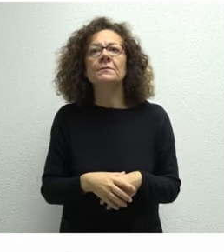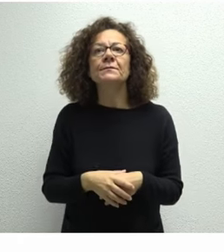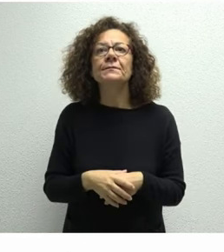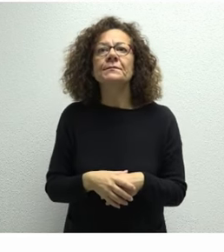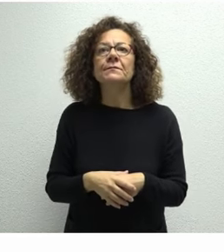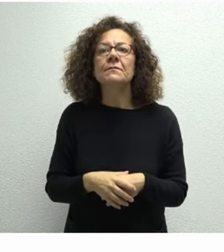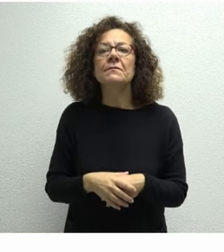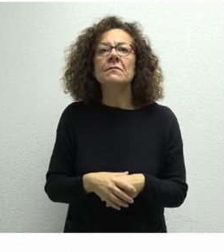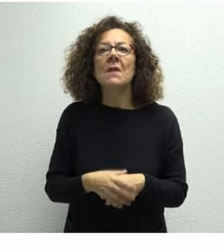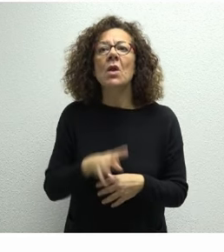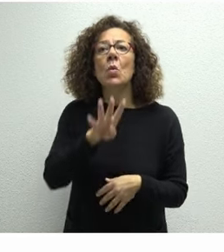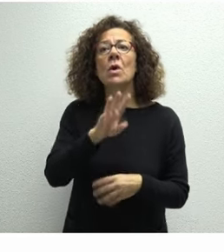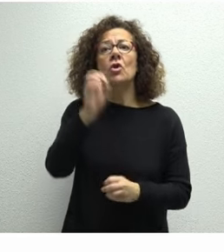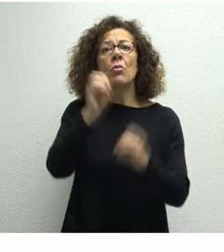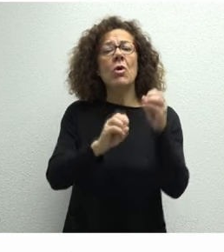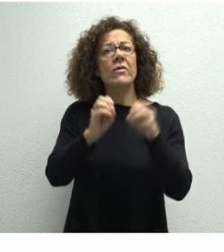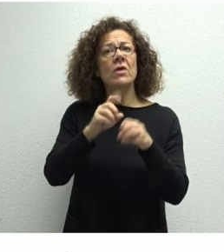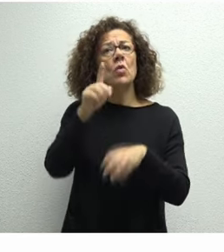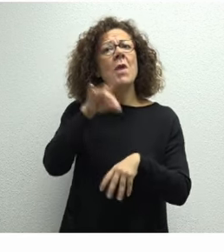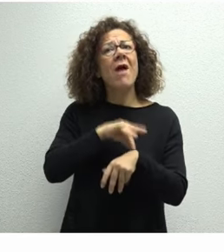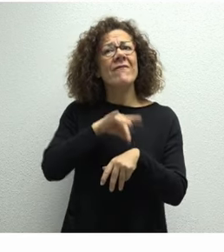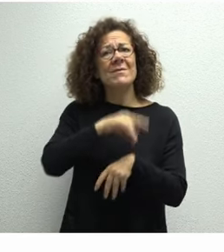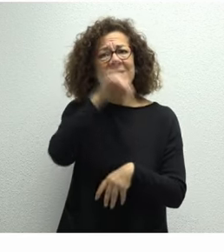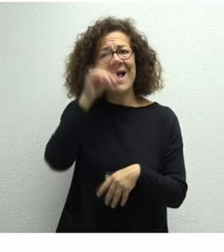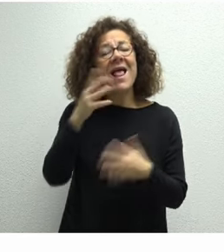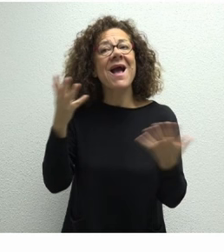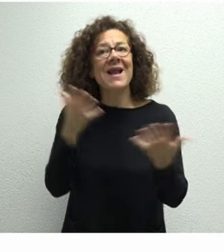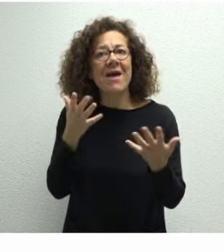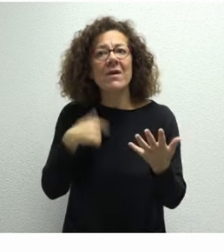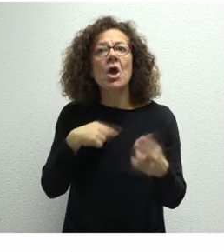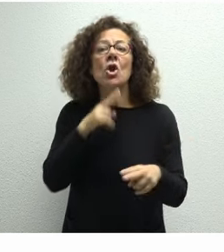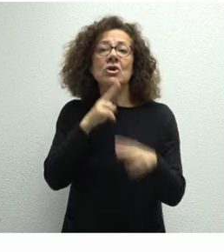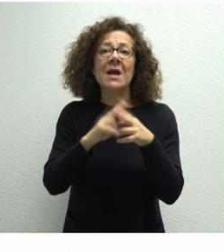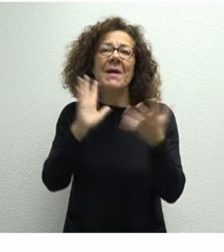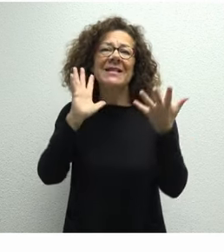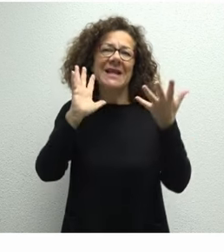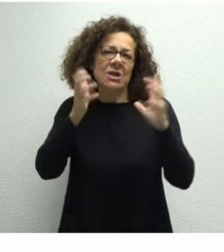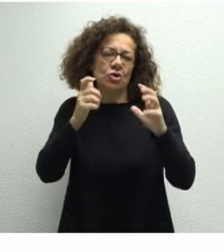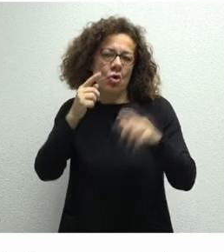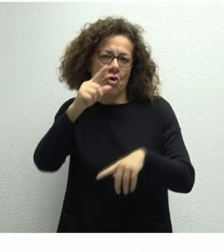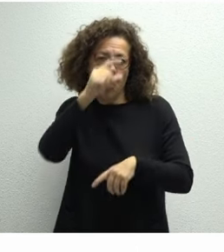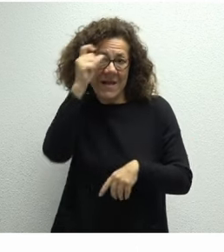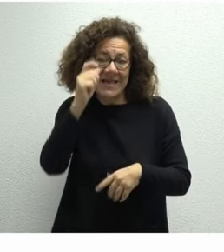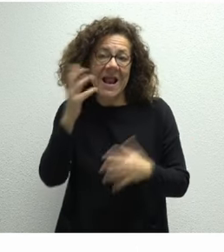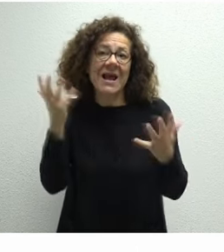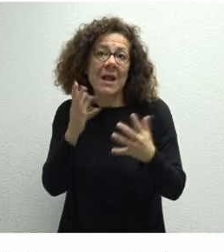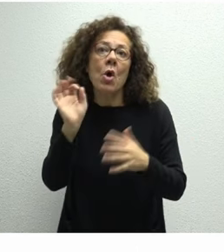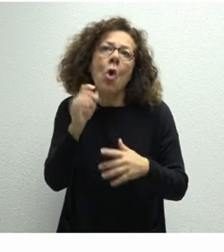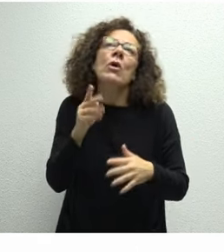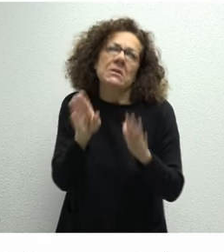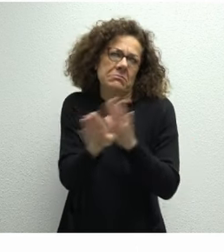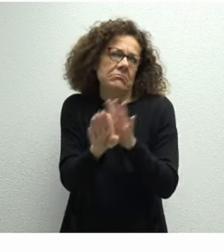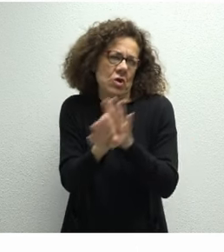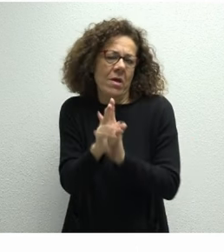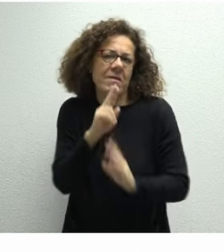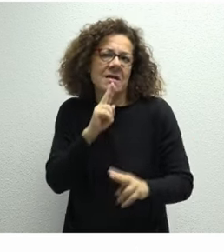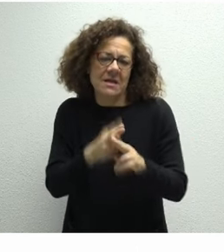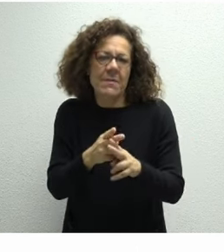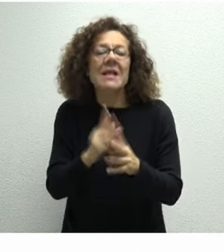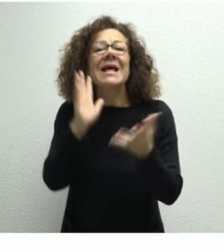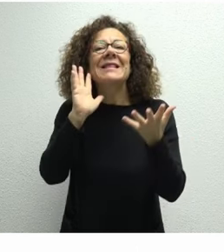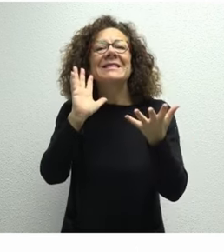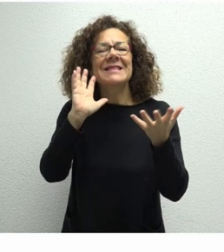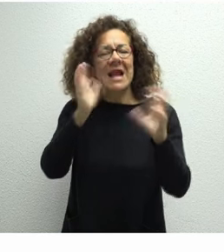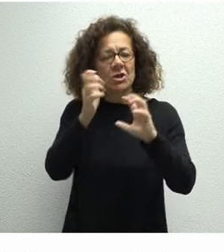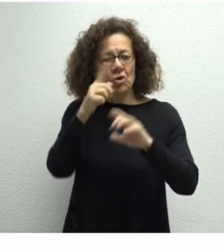no 4% va a tener una enfermedad mental gra lo que llamamos trastorno mental grave o lo que se llamaba se sigue llamando trastorno